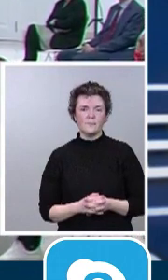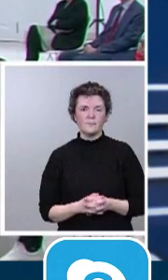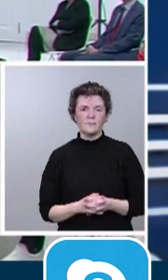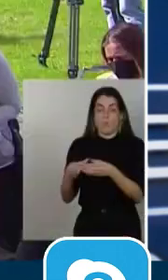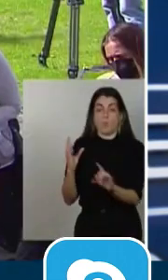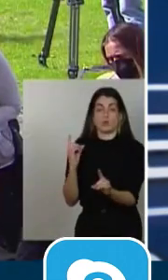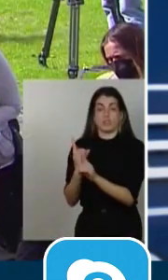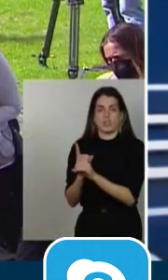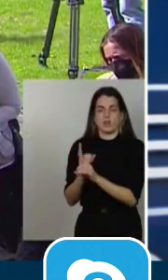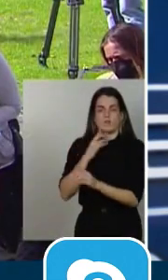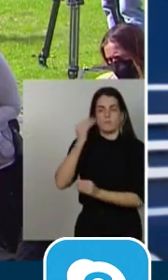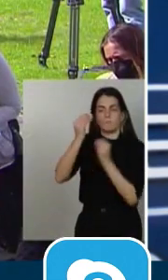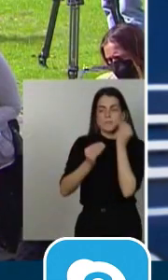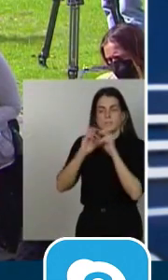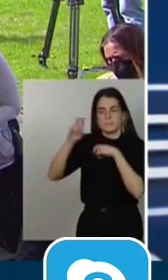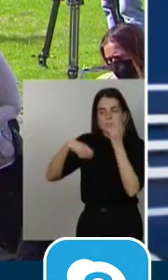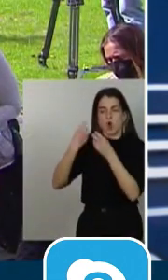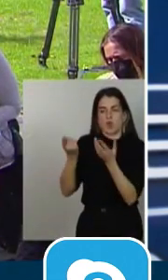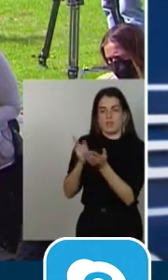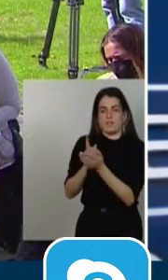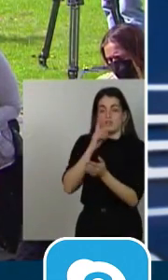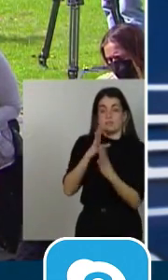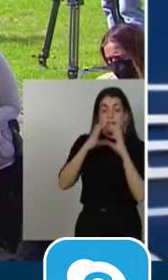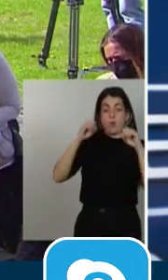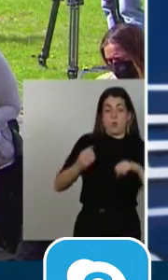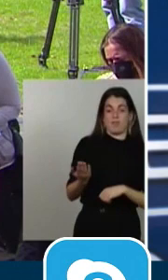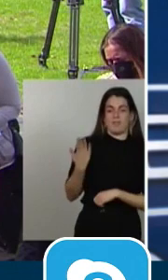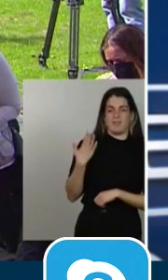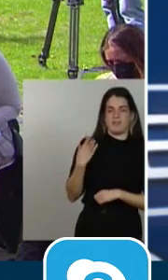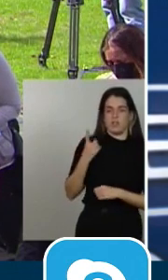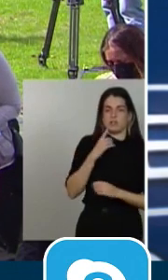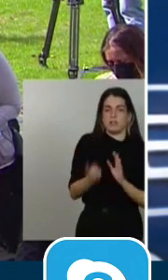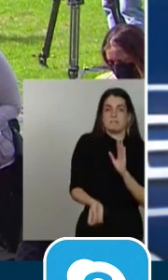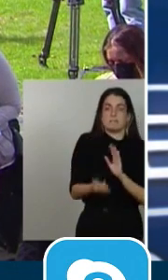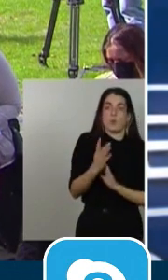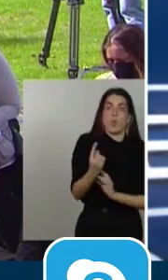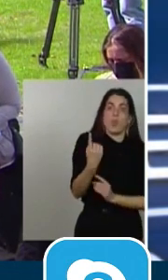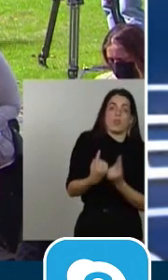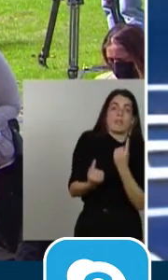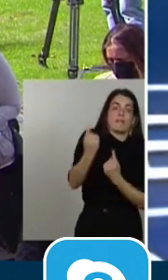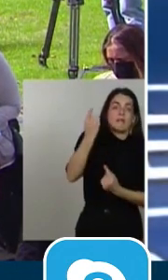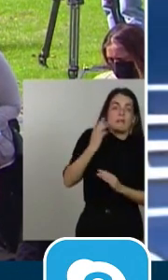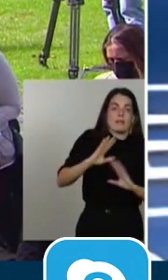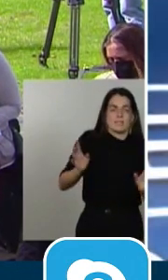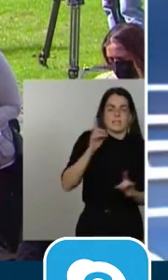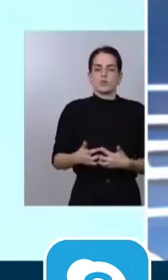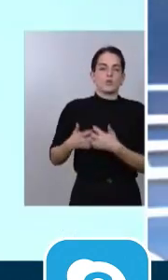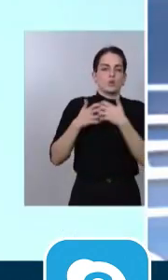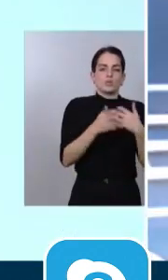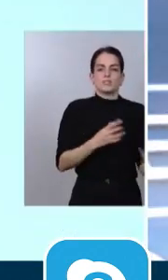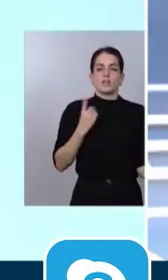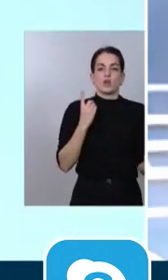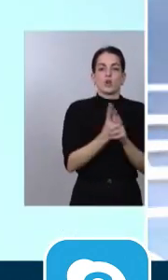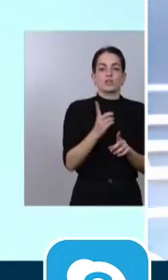español tiene que transformar la ley propia, pues bien, esto es evidente que se podía haber previsto, se podía haber establecido. Bueno, hasta esto lo han